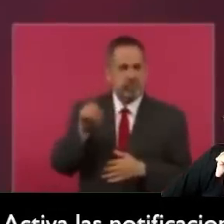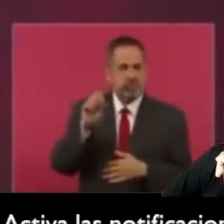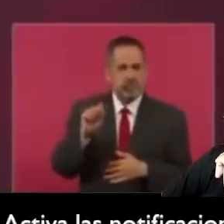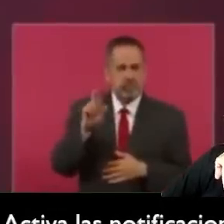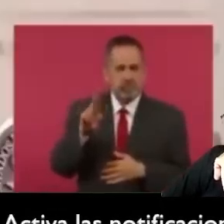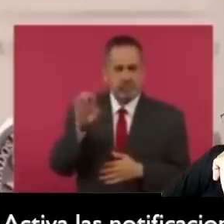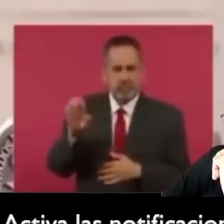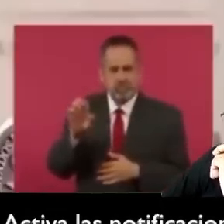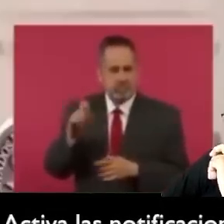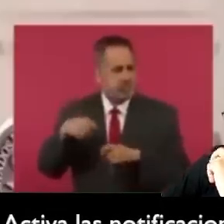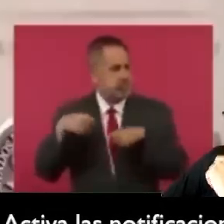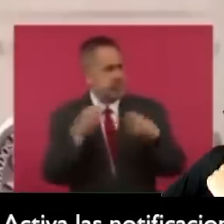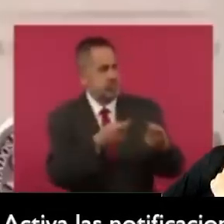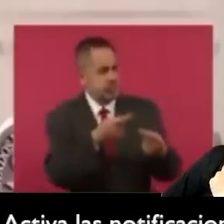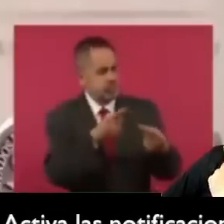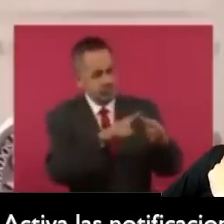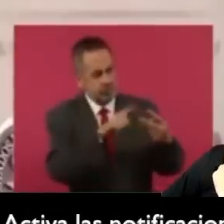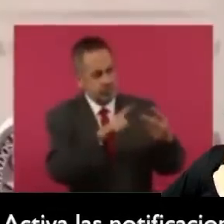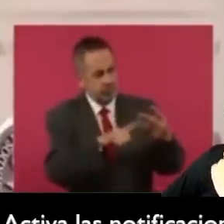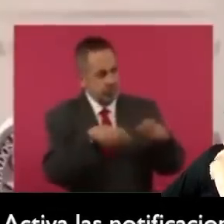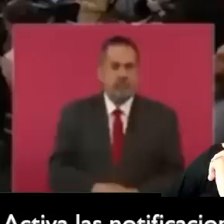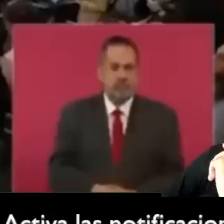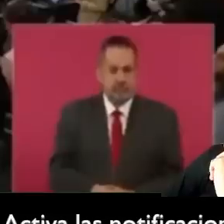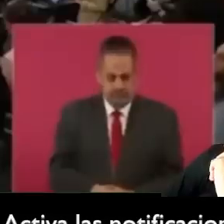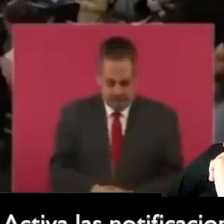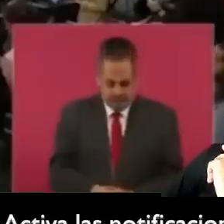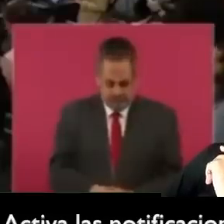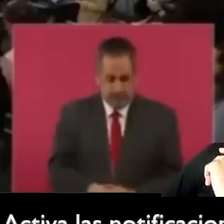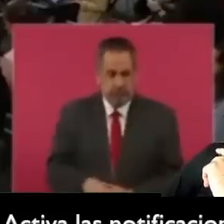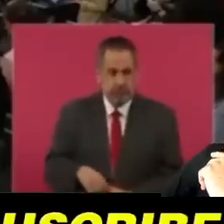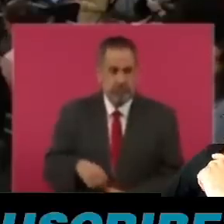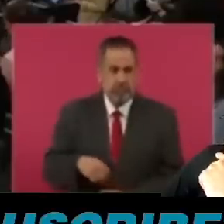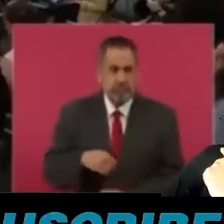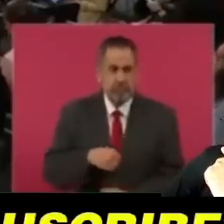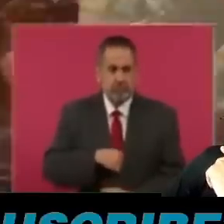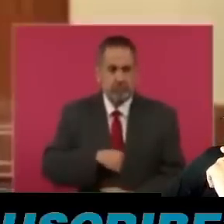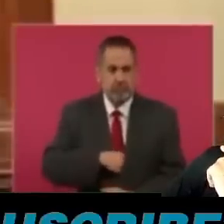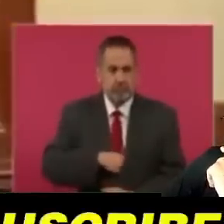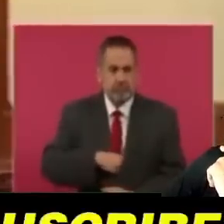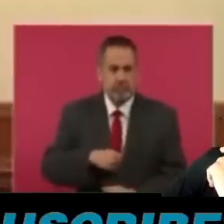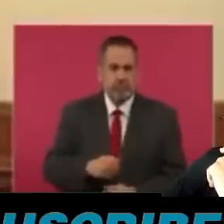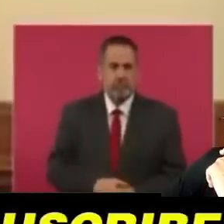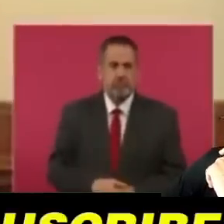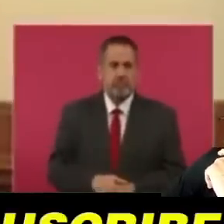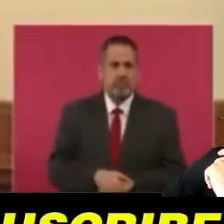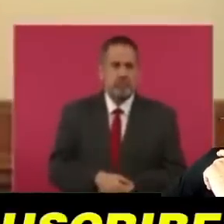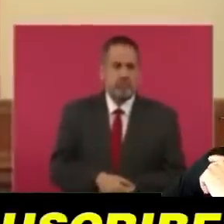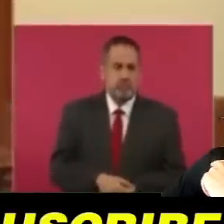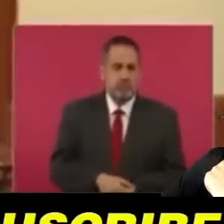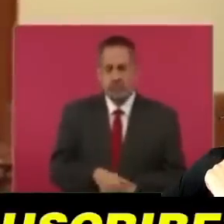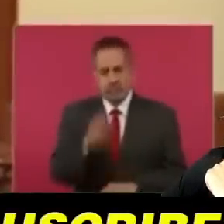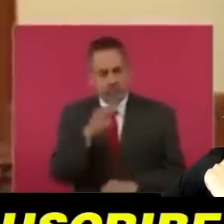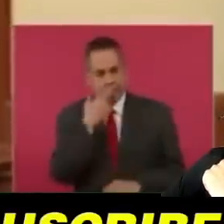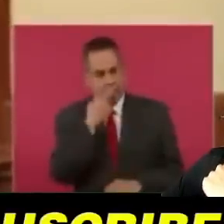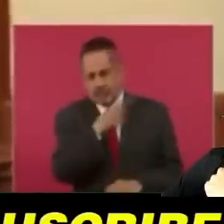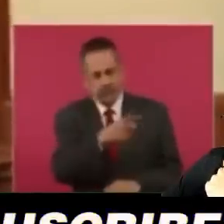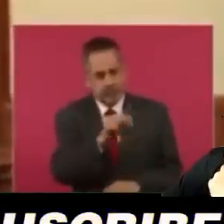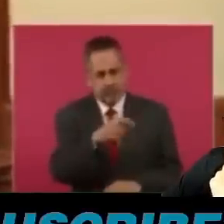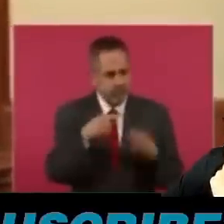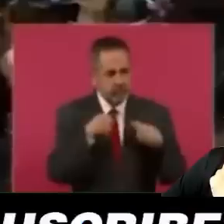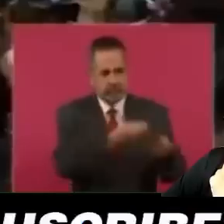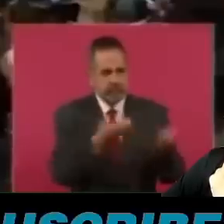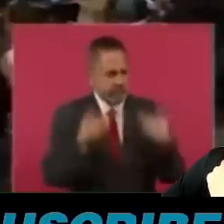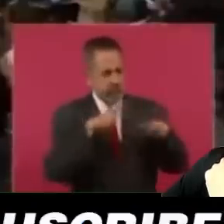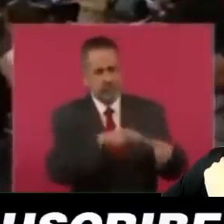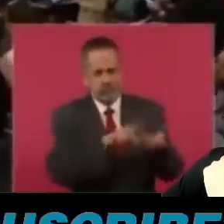hayan dado alguna acreditación. No. Ah, usó la credencial de la mañanera. Pues no, esa no es representación del gobierno. ¿Eso es